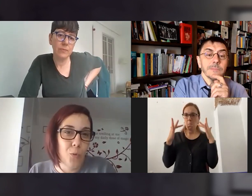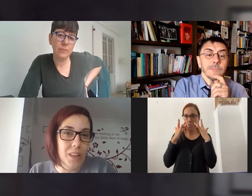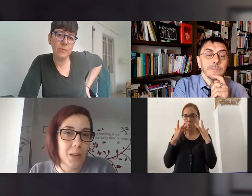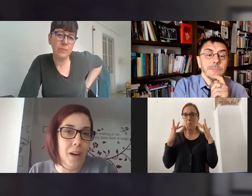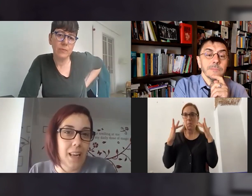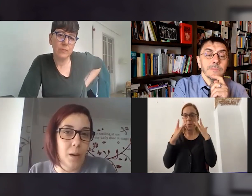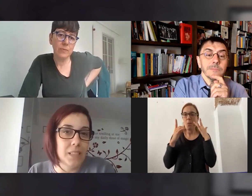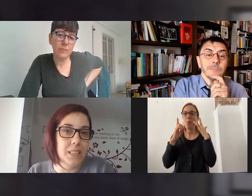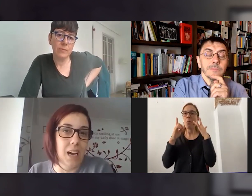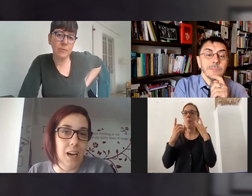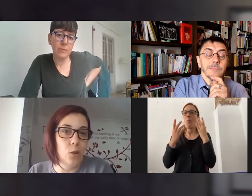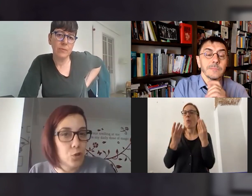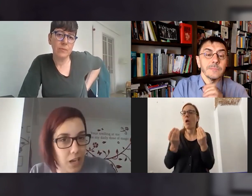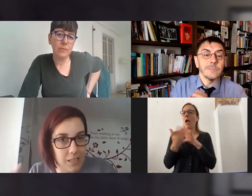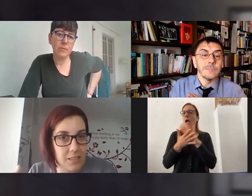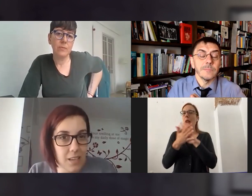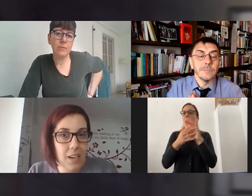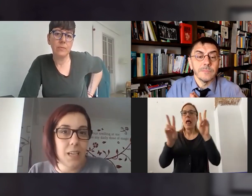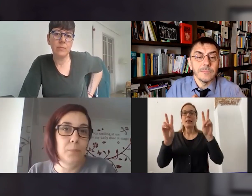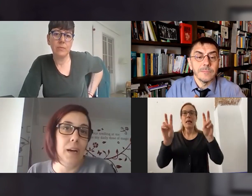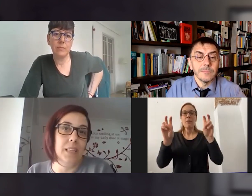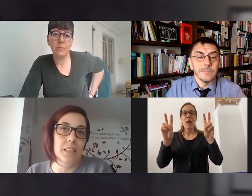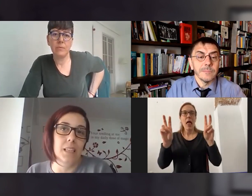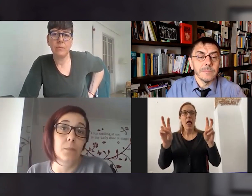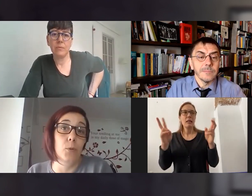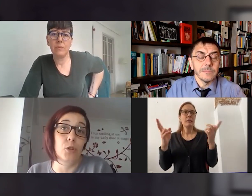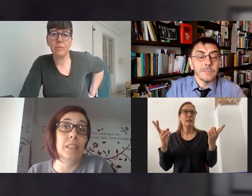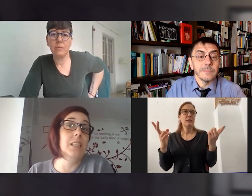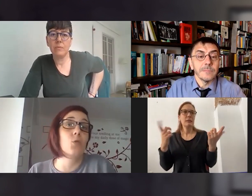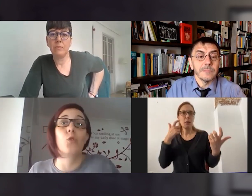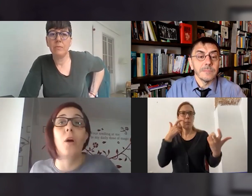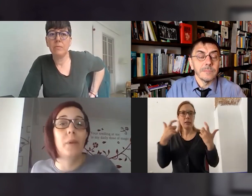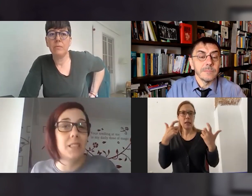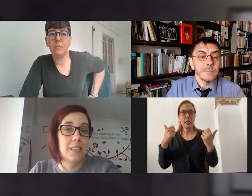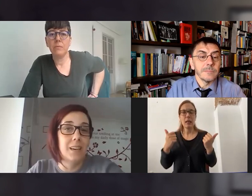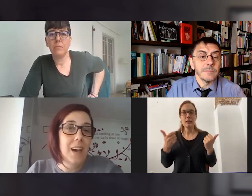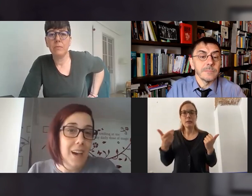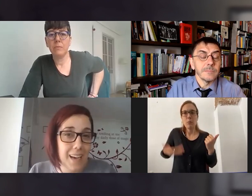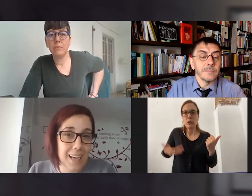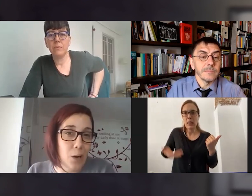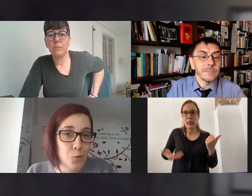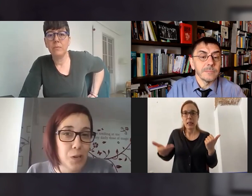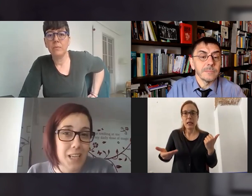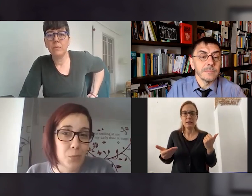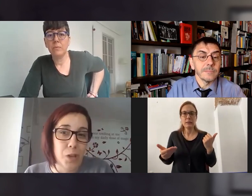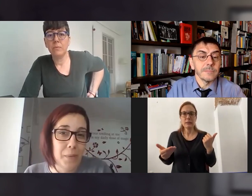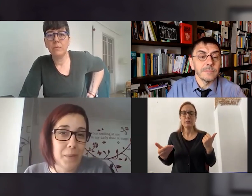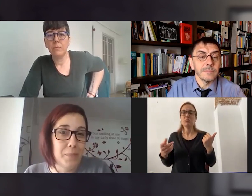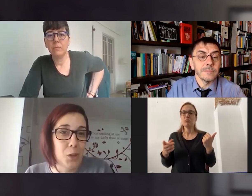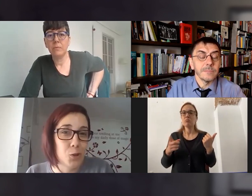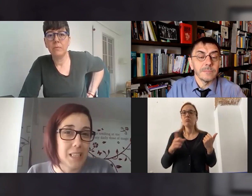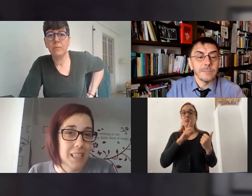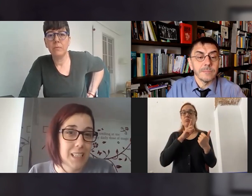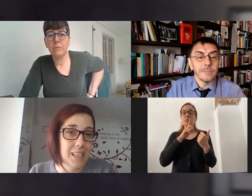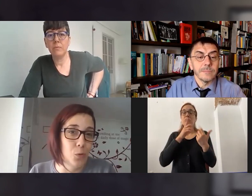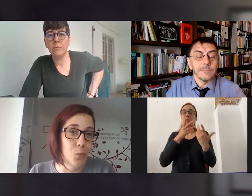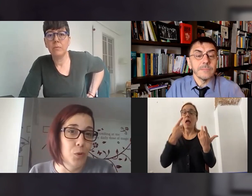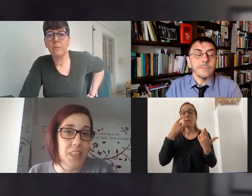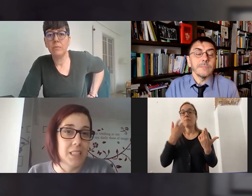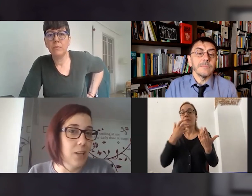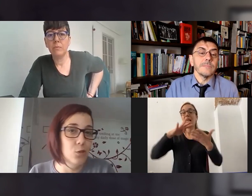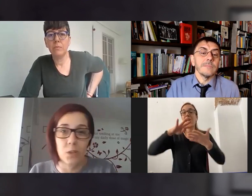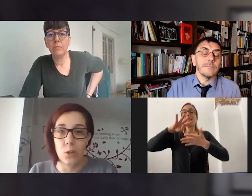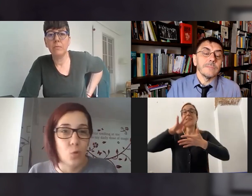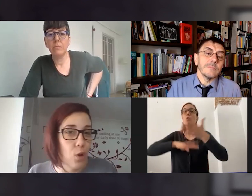está poniendo muy encima de la mesa cosas impactantes, importantes y bueno, a ver si en Cataluña tenemos también medios así que son